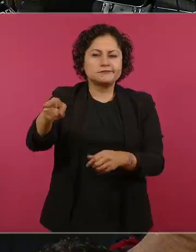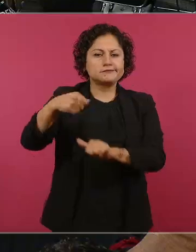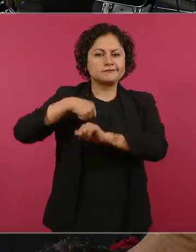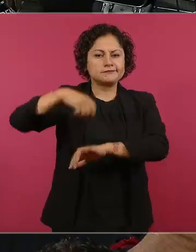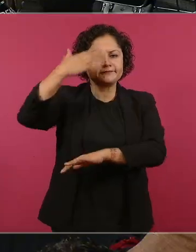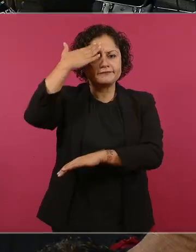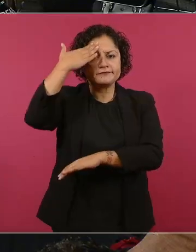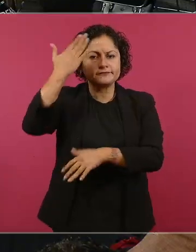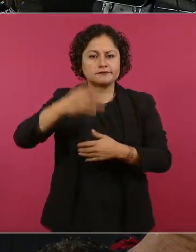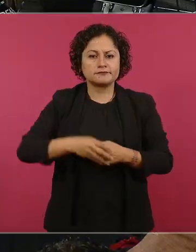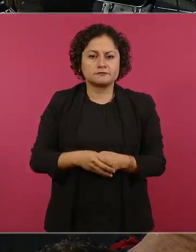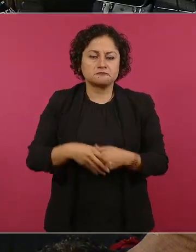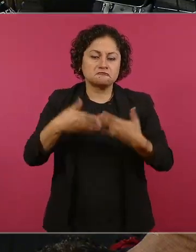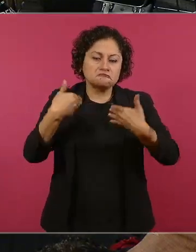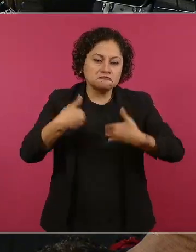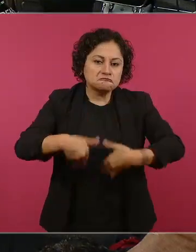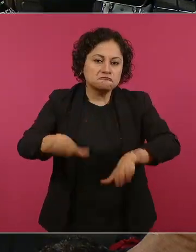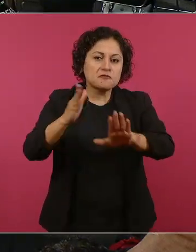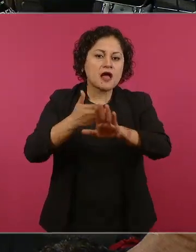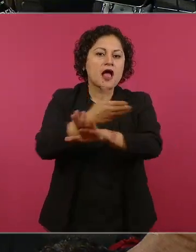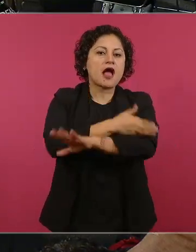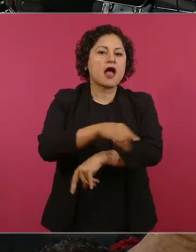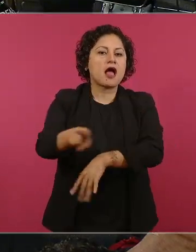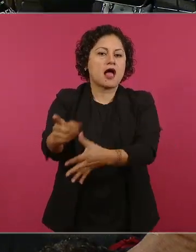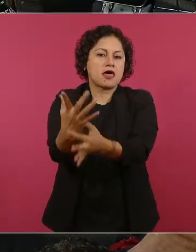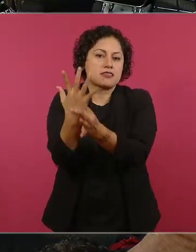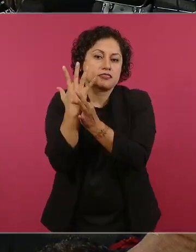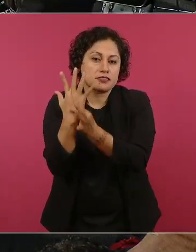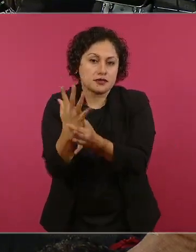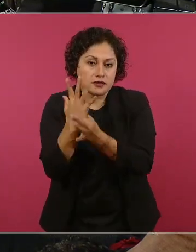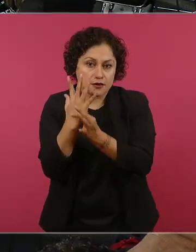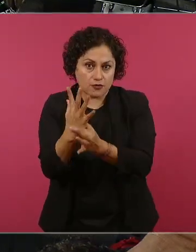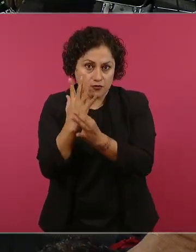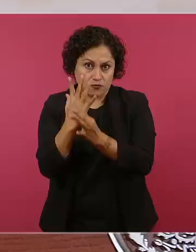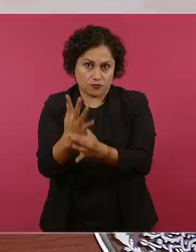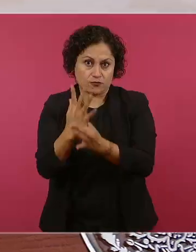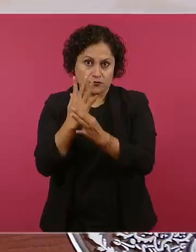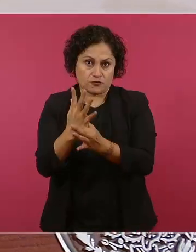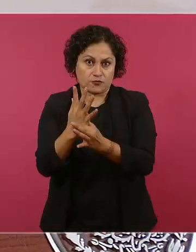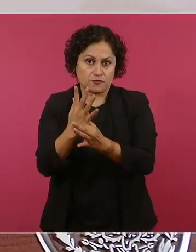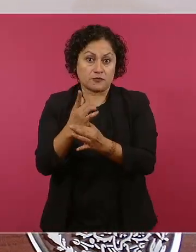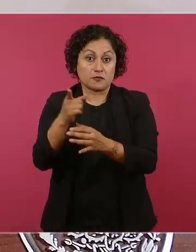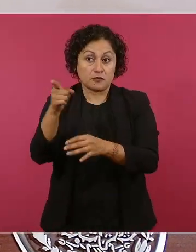Incluso llegó a decir que si no podían vencernos